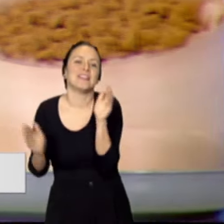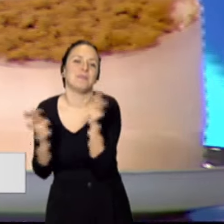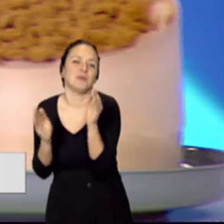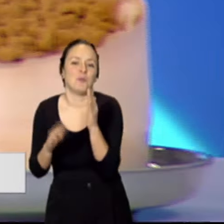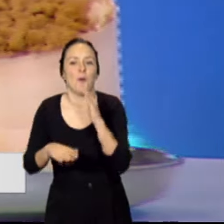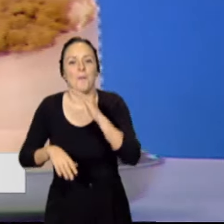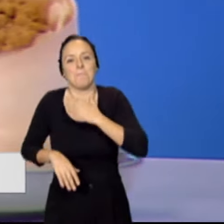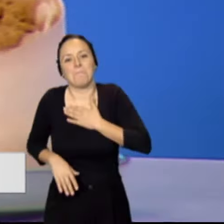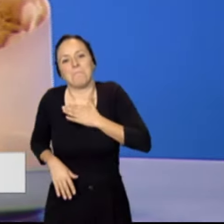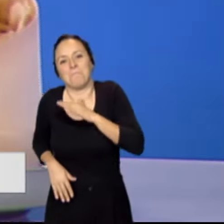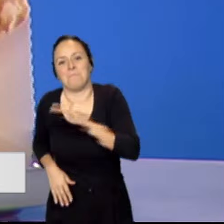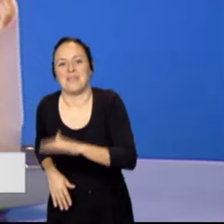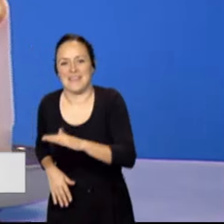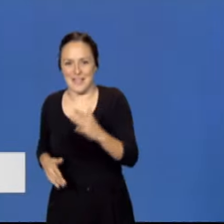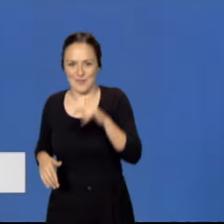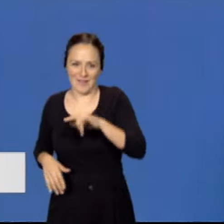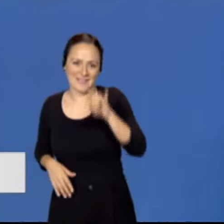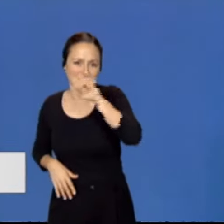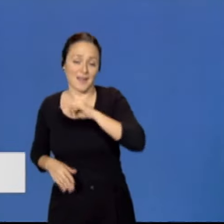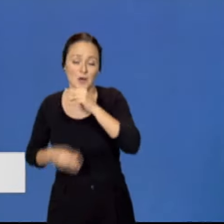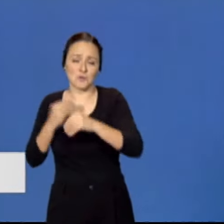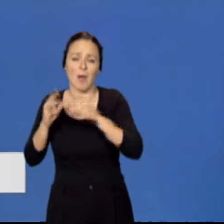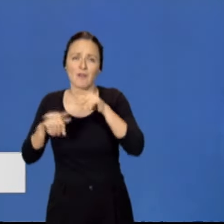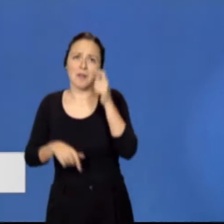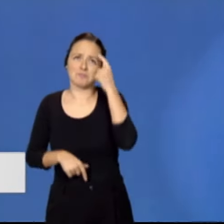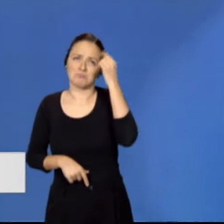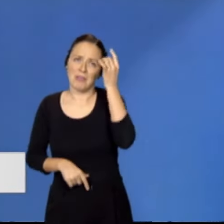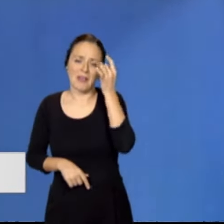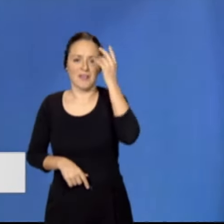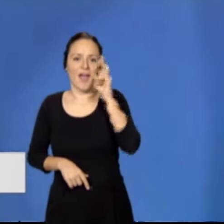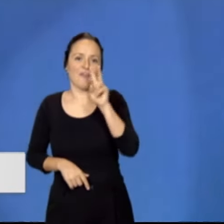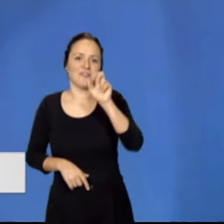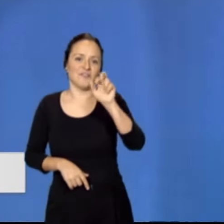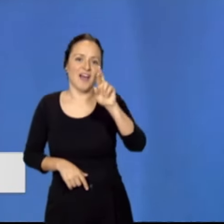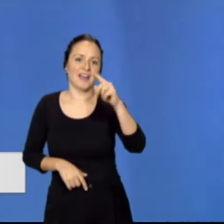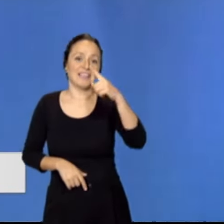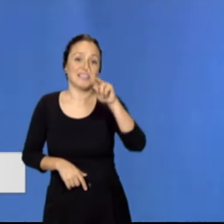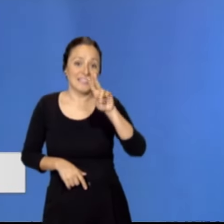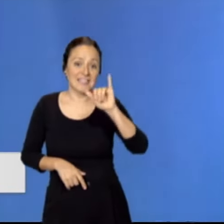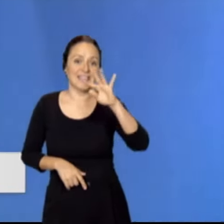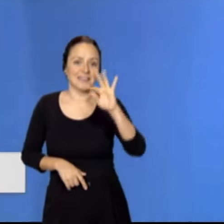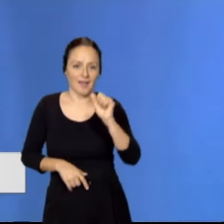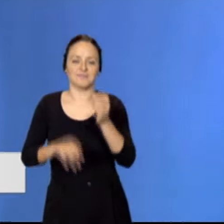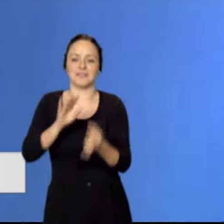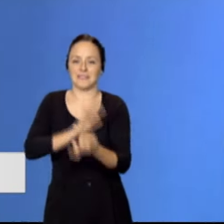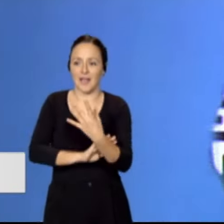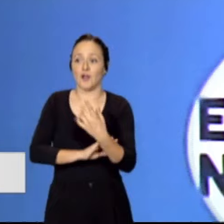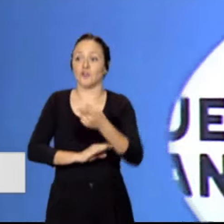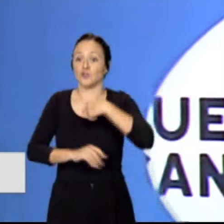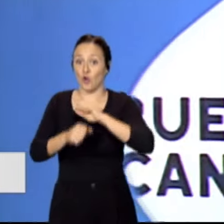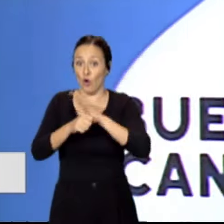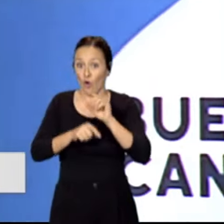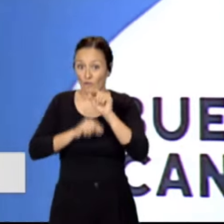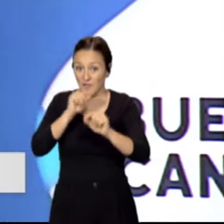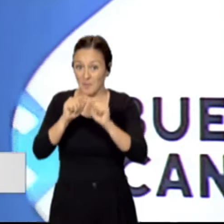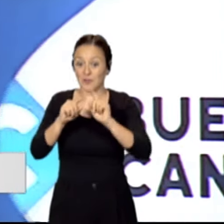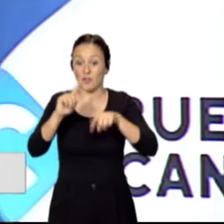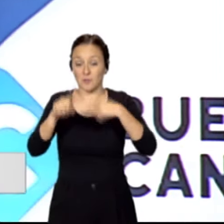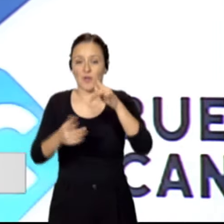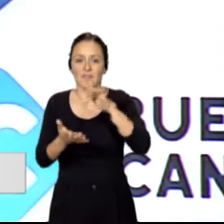que utilizamos en este archipiélago canario pues salió vargu chisque y pero sí Nacimos después del confinamiento el 13 de junio del